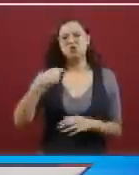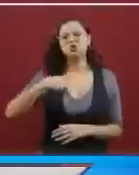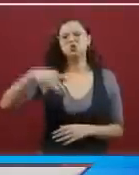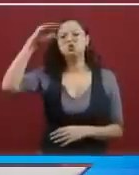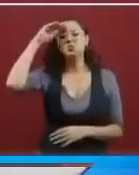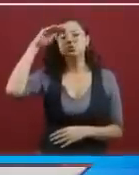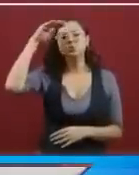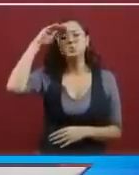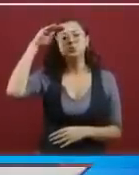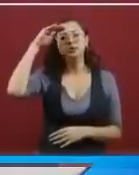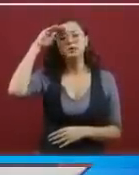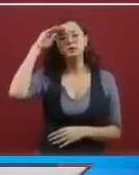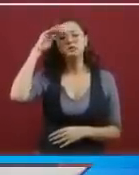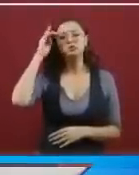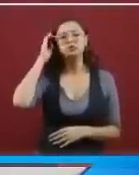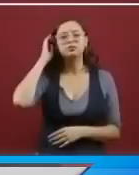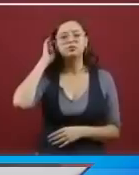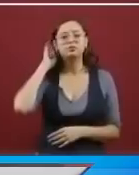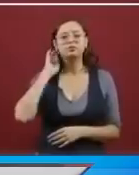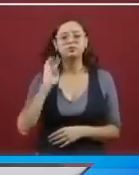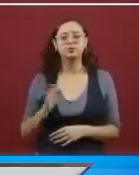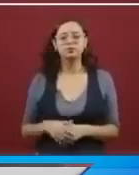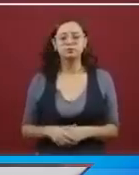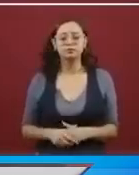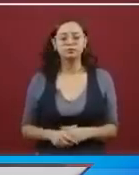Inseguridad heredada. La política